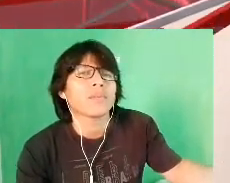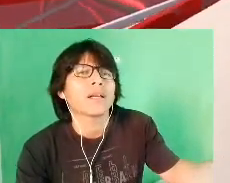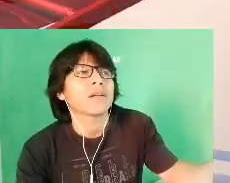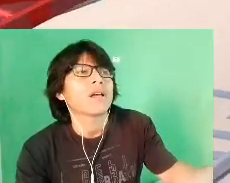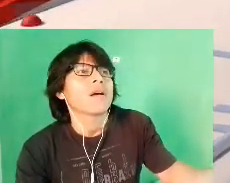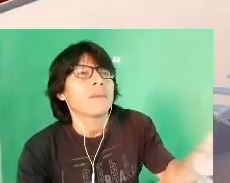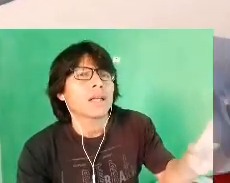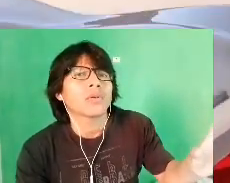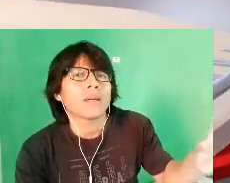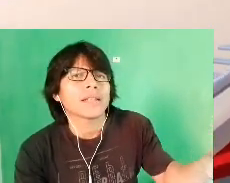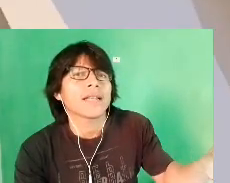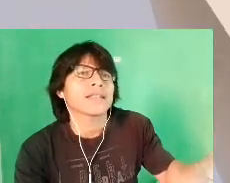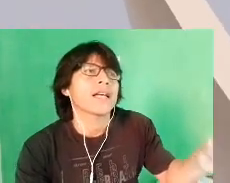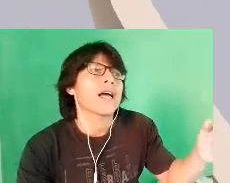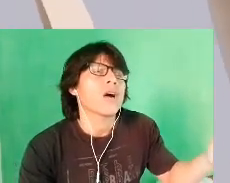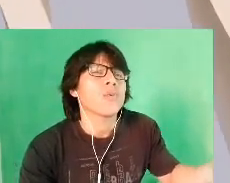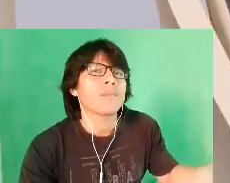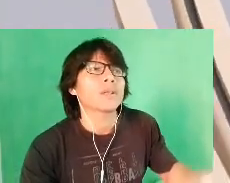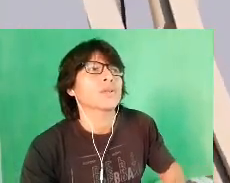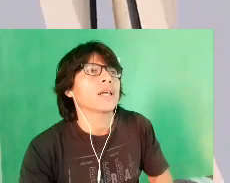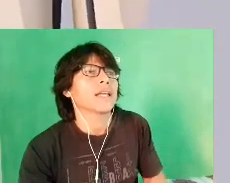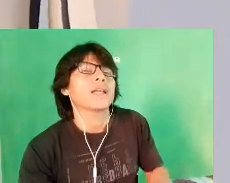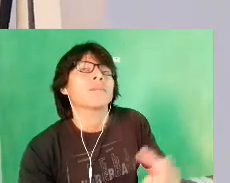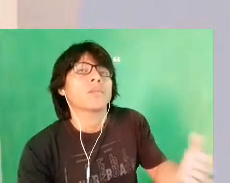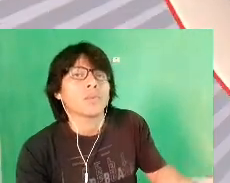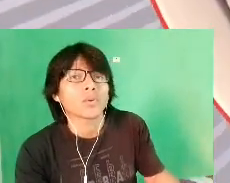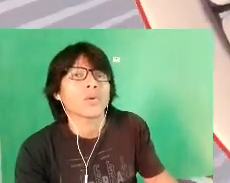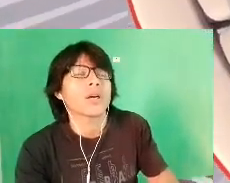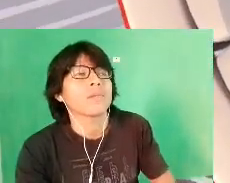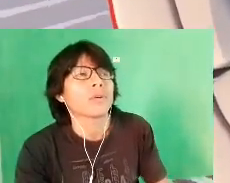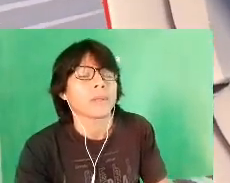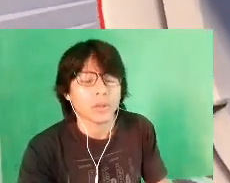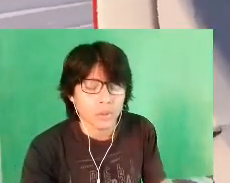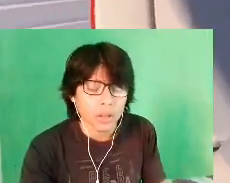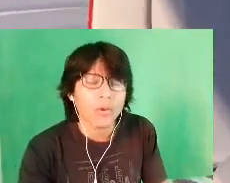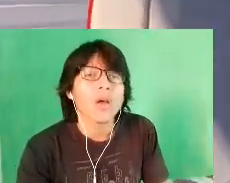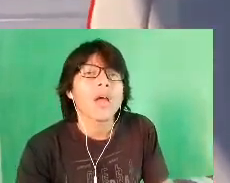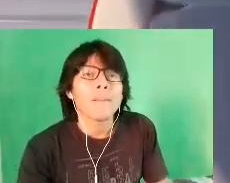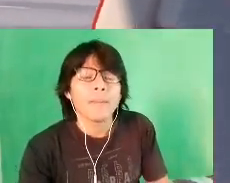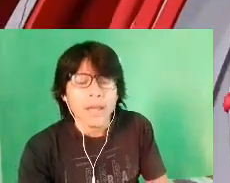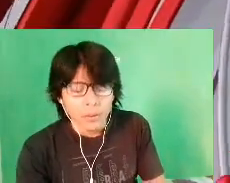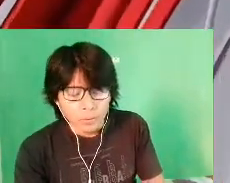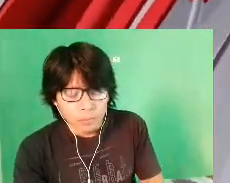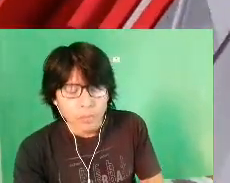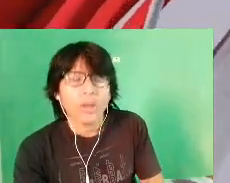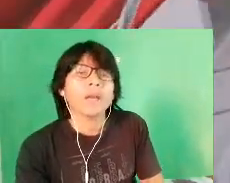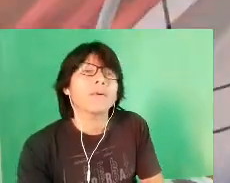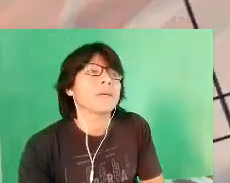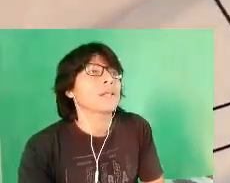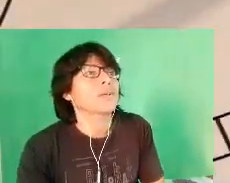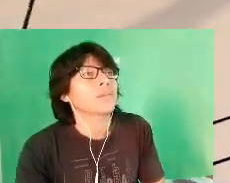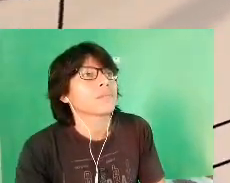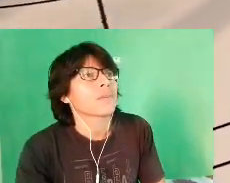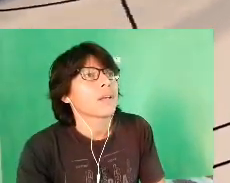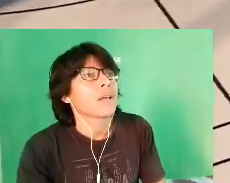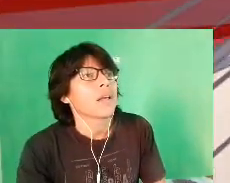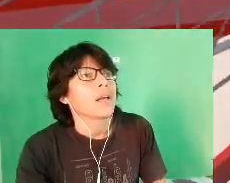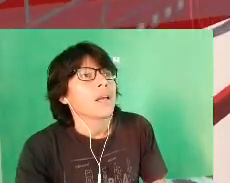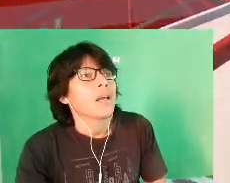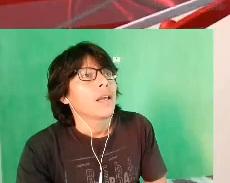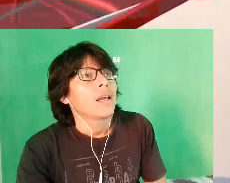que lo van a tomar de esa lista a un personaje que propuso Movimiento Ciudadano. Pero, por el momento,